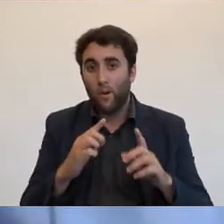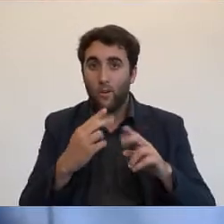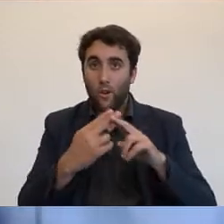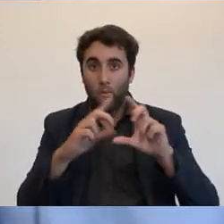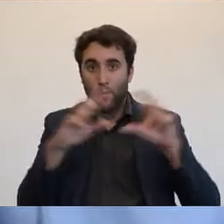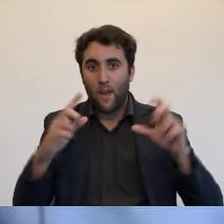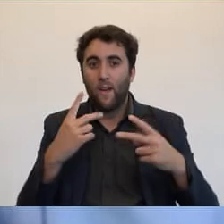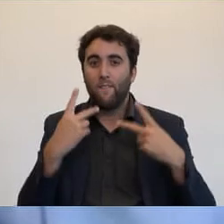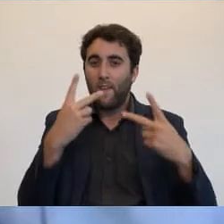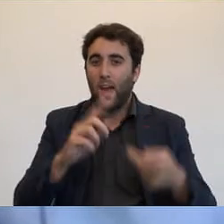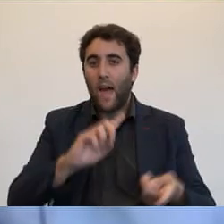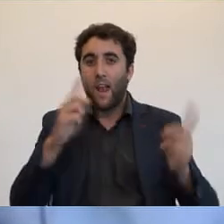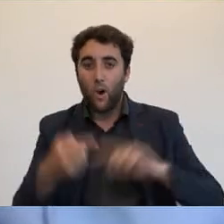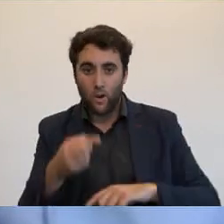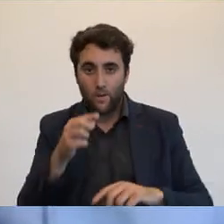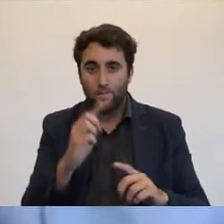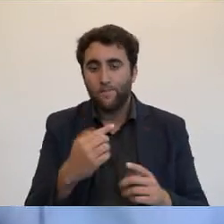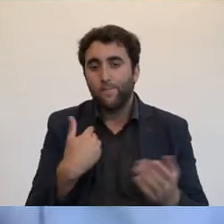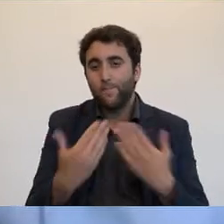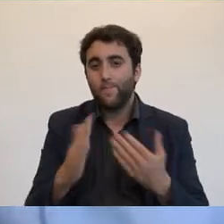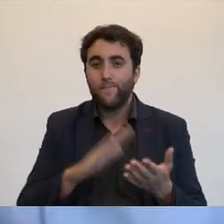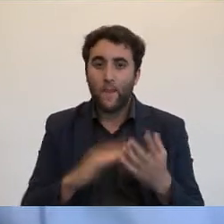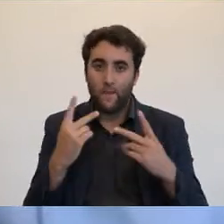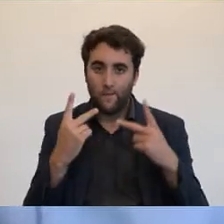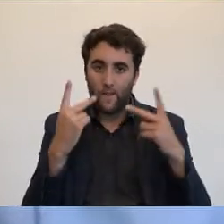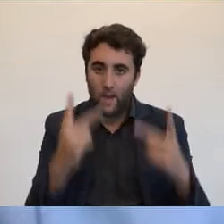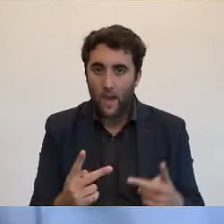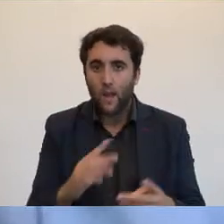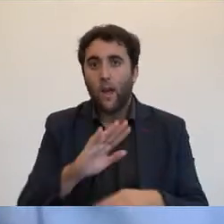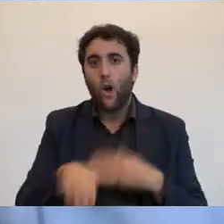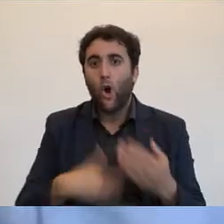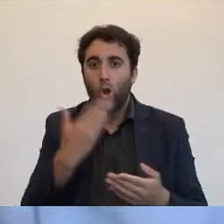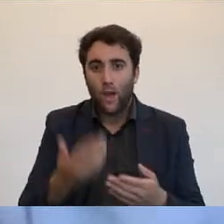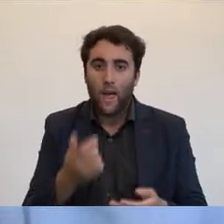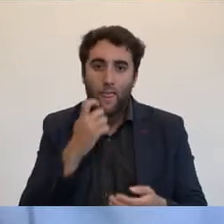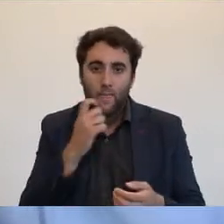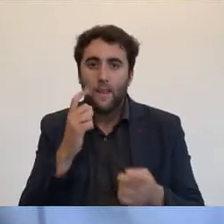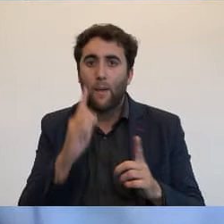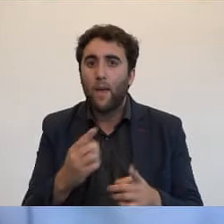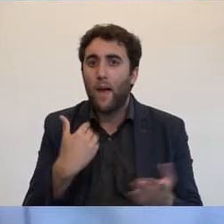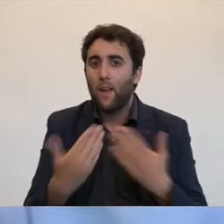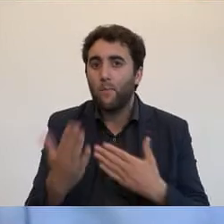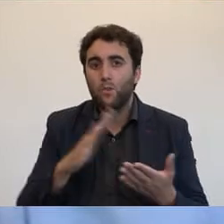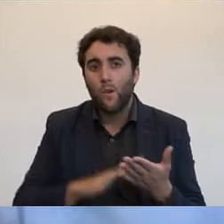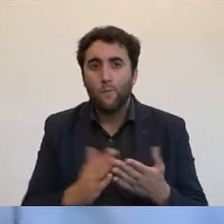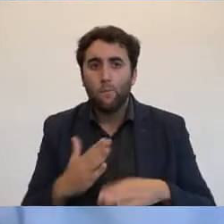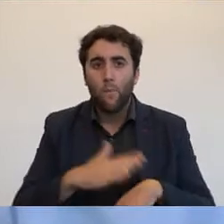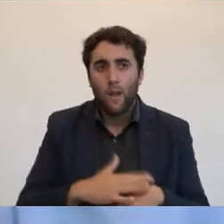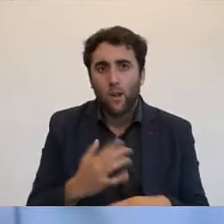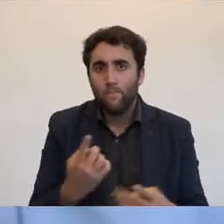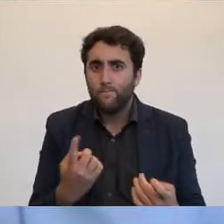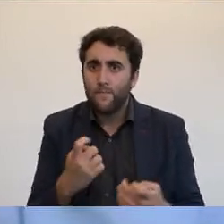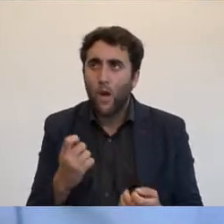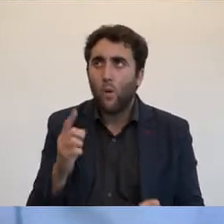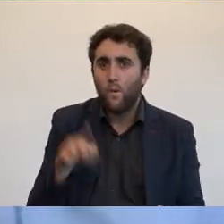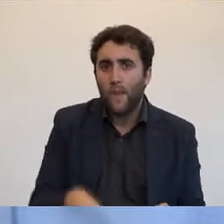titula El viaje al otro, hablaremos de viajar, hablaremos de la otredad, pero también hablaremos de conceptos decisivos que dan forma a